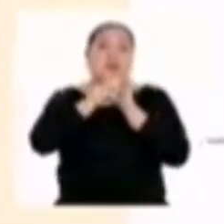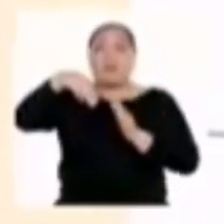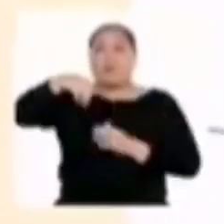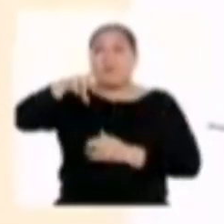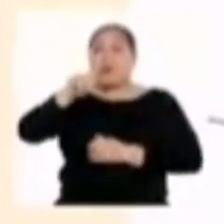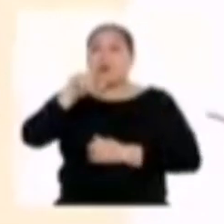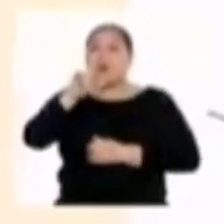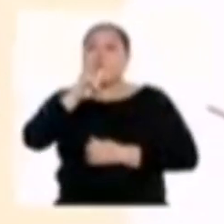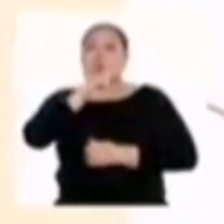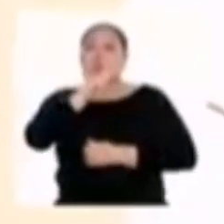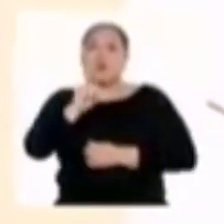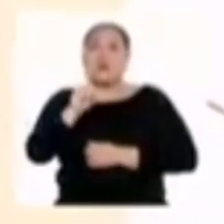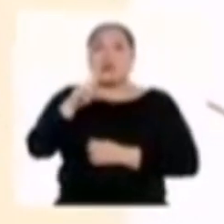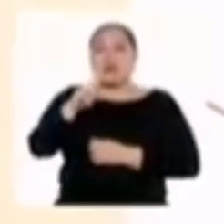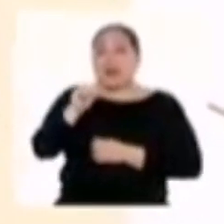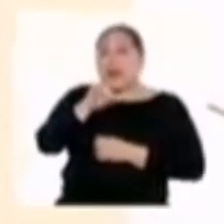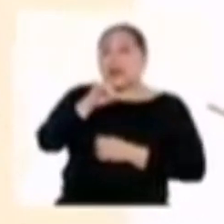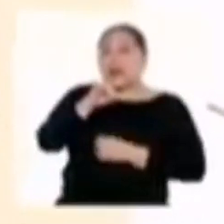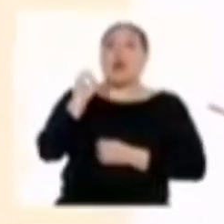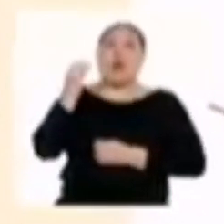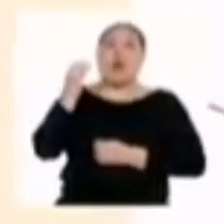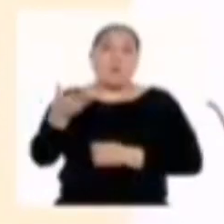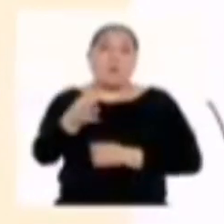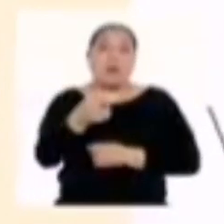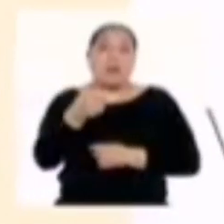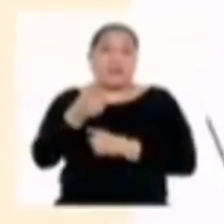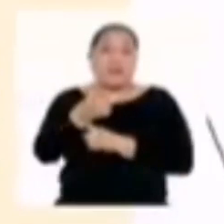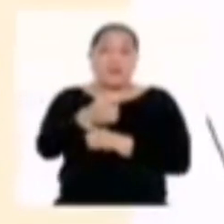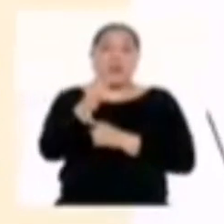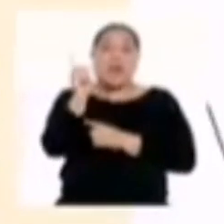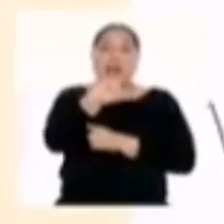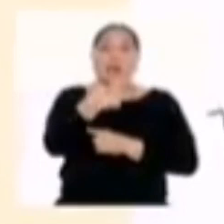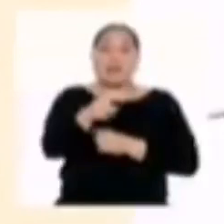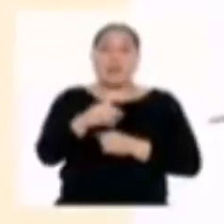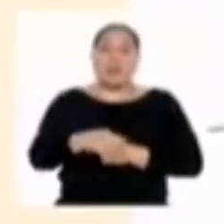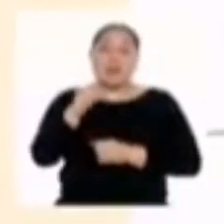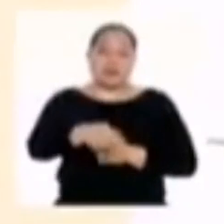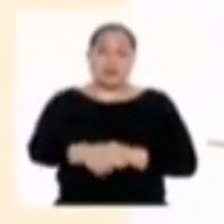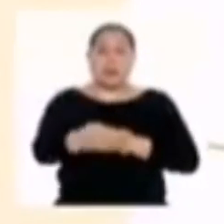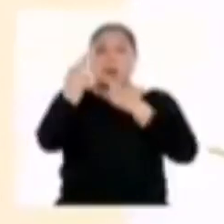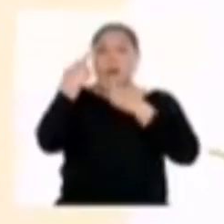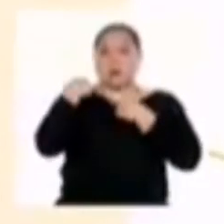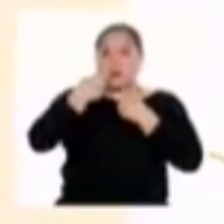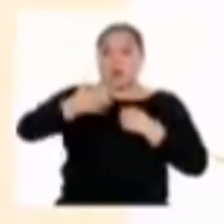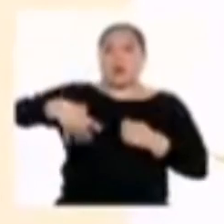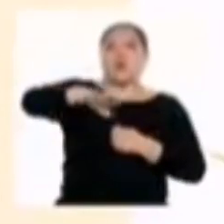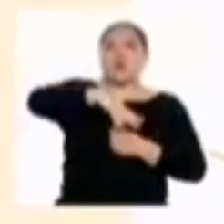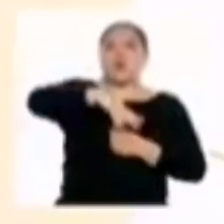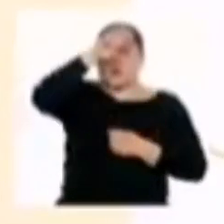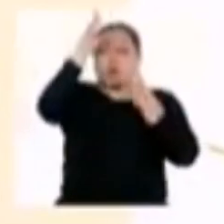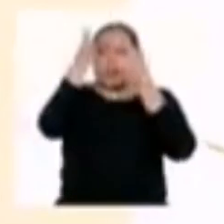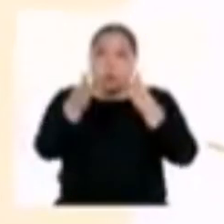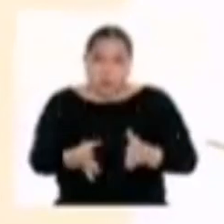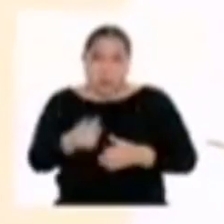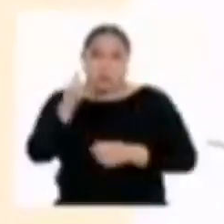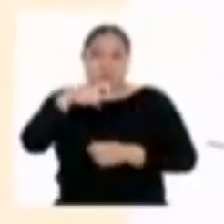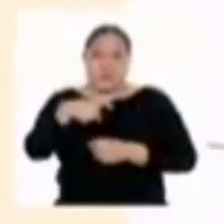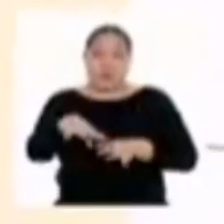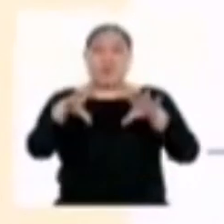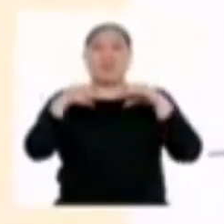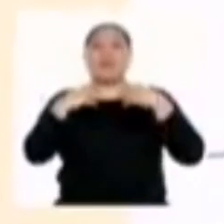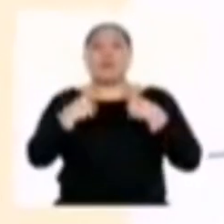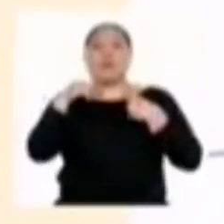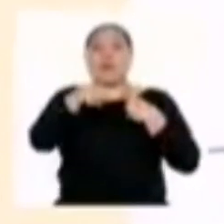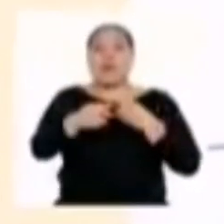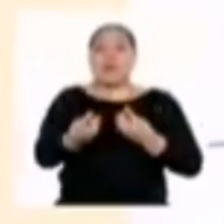la raya o el pez espada. Este es un compromiso que los peruanos debemos asumir desde este momento, si queremos que estas especies sigan su ciclo